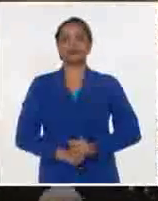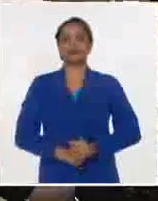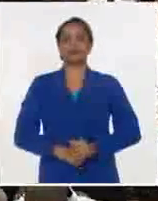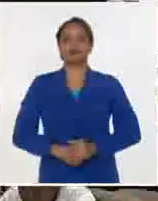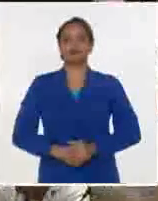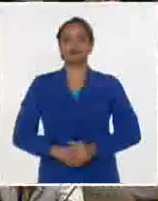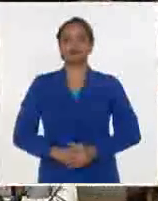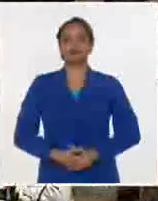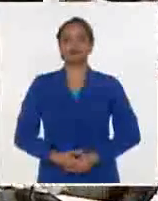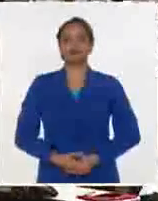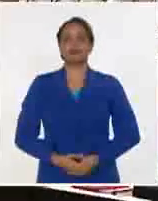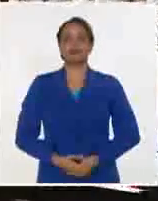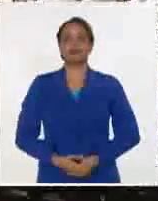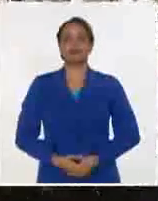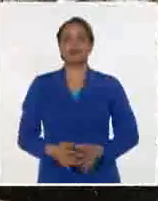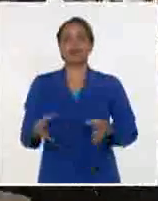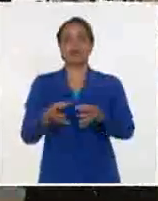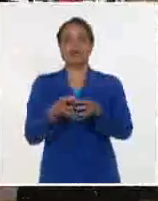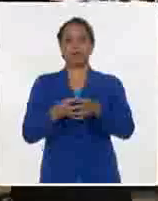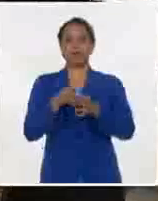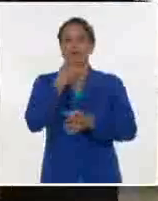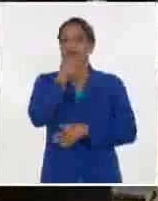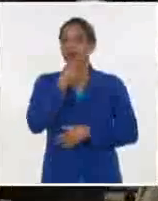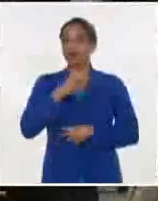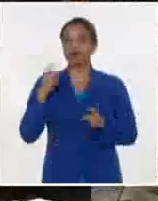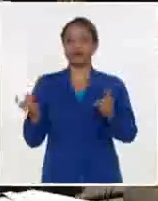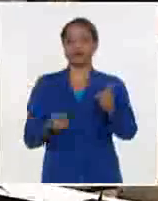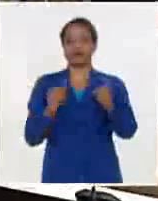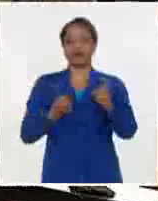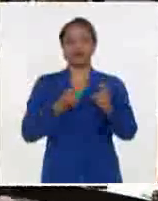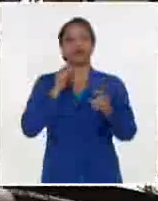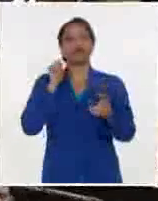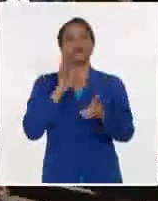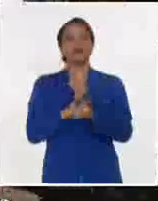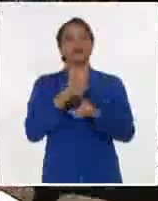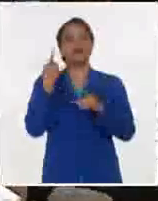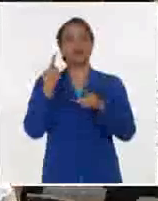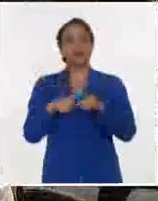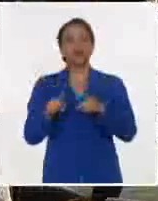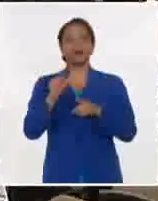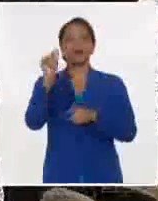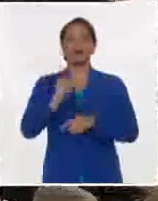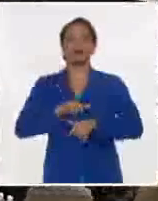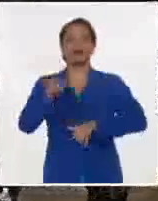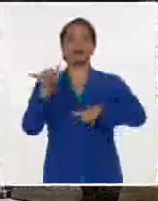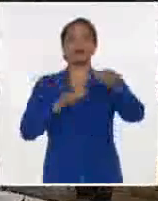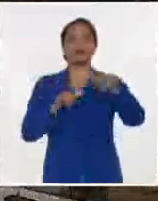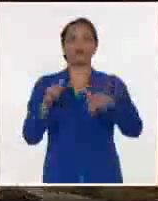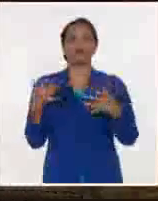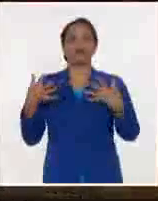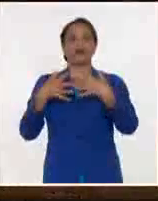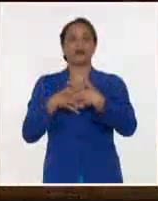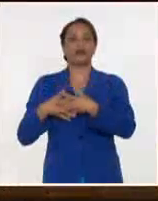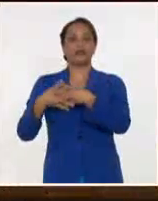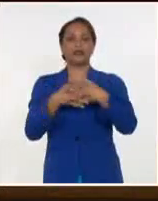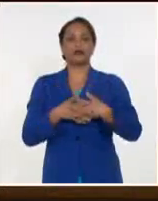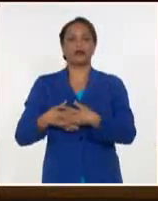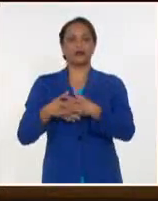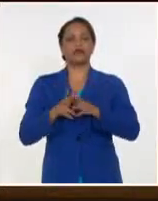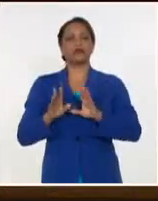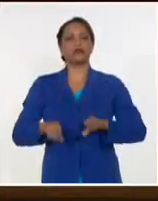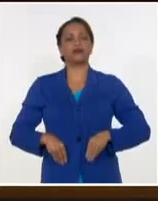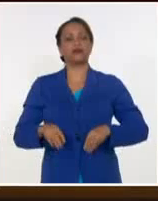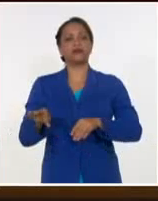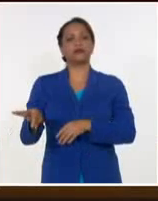Aquel hermoso grupo de jóvenes compatriotas fue la avanzada de otros emigrados a los Estados Unidos que aceptaron la invitación